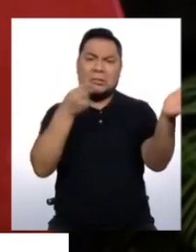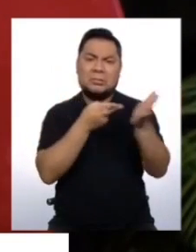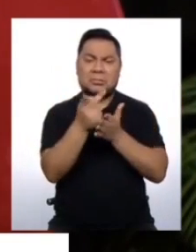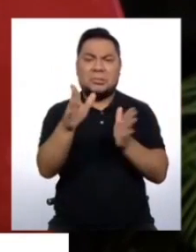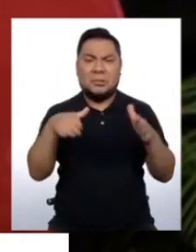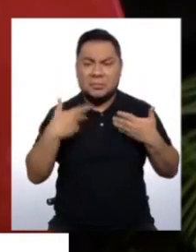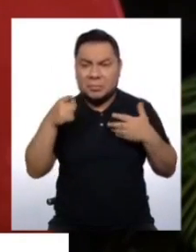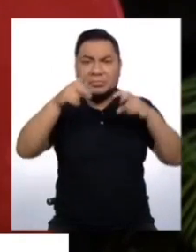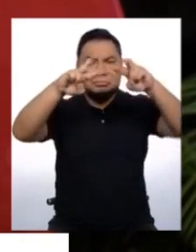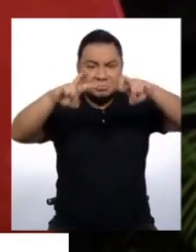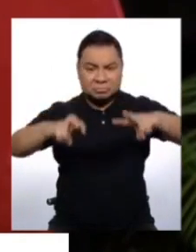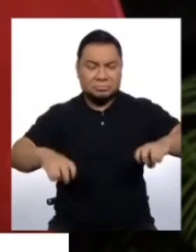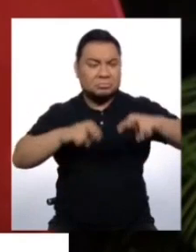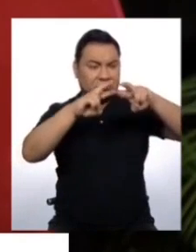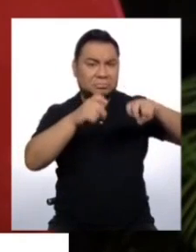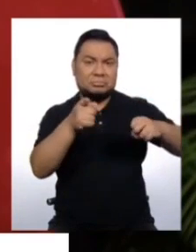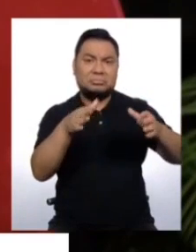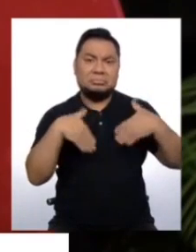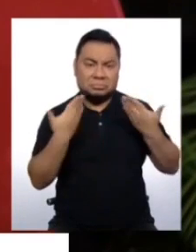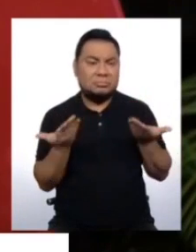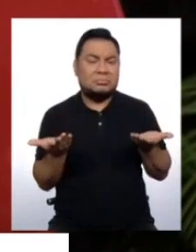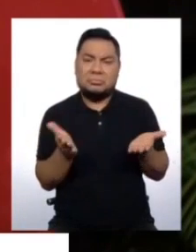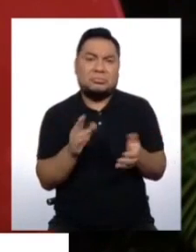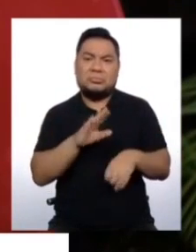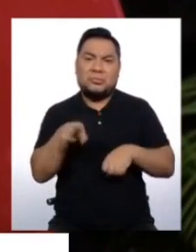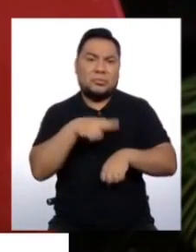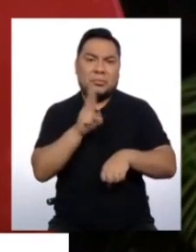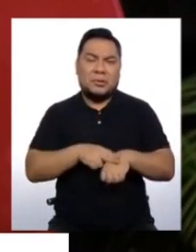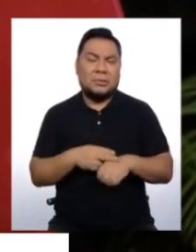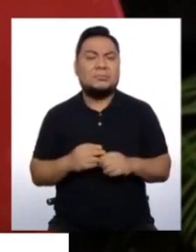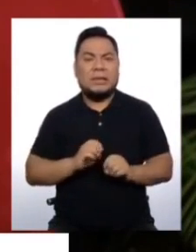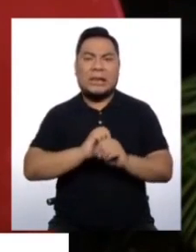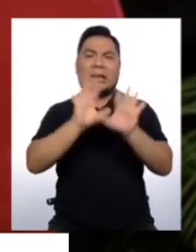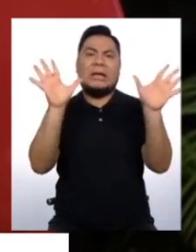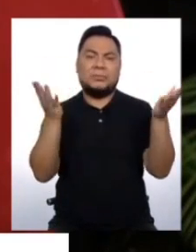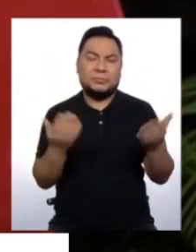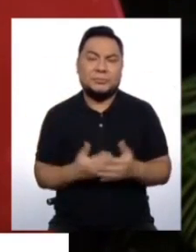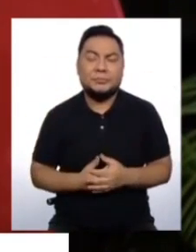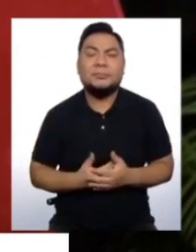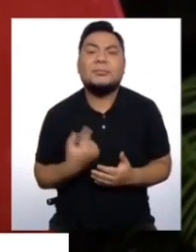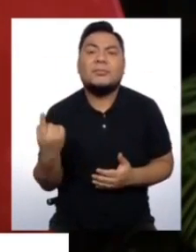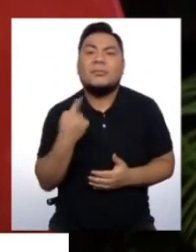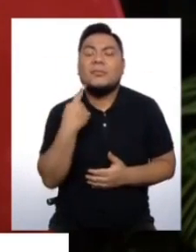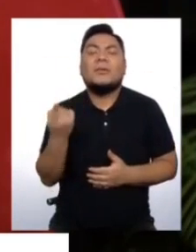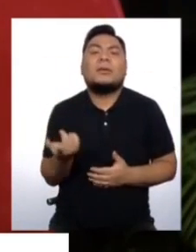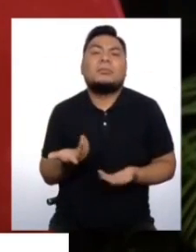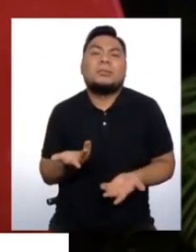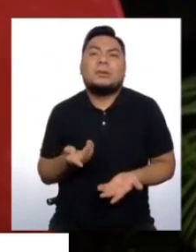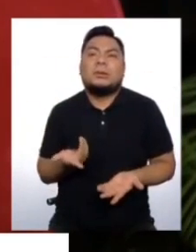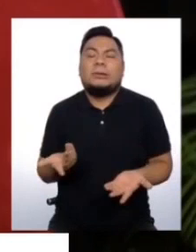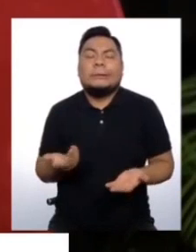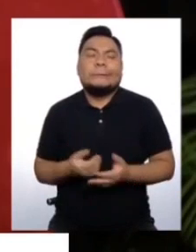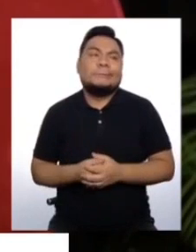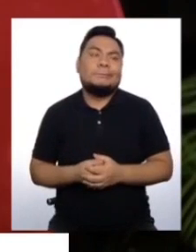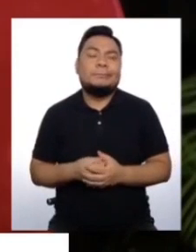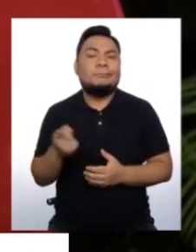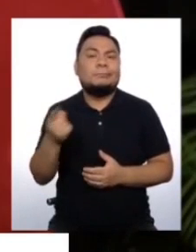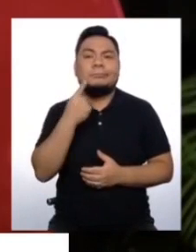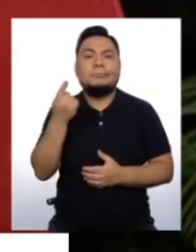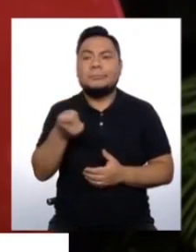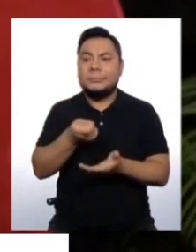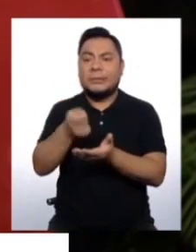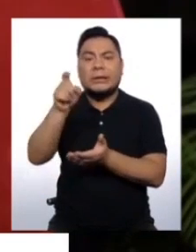pueden hacer las verificaciones del caso, solamente es las adquisiciones